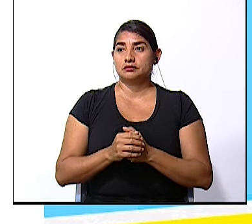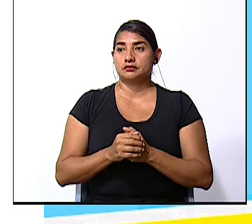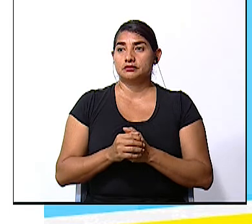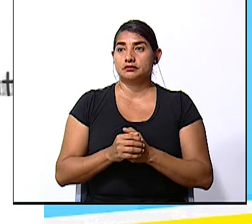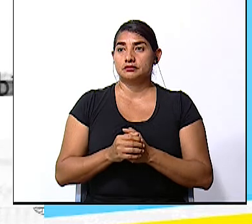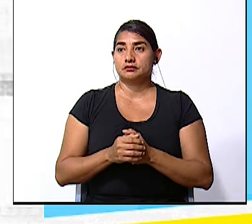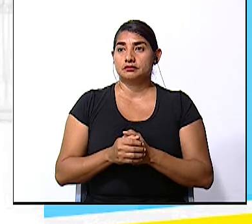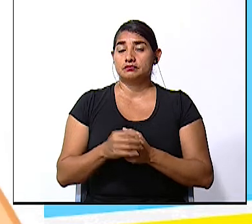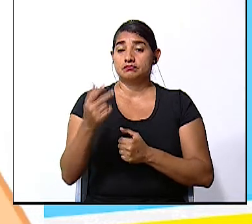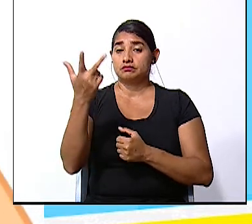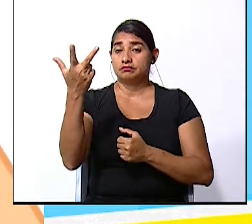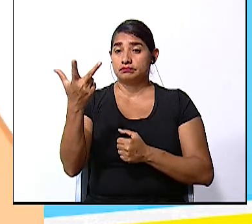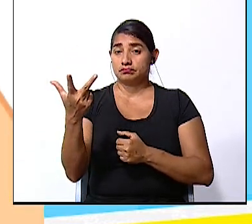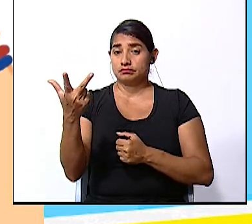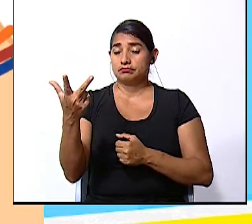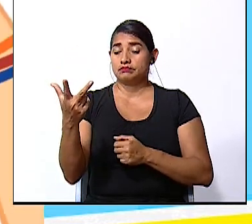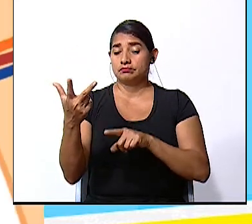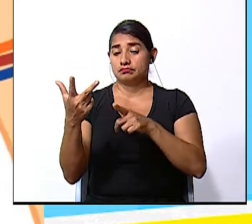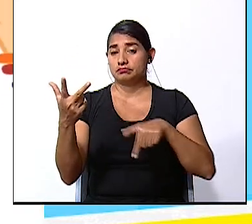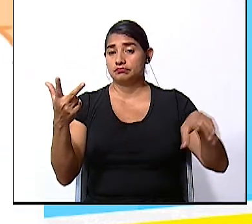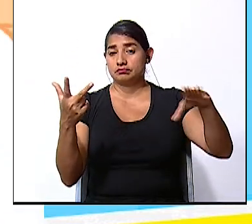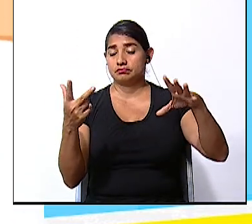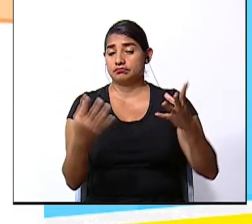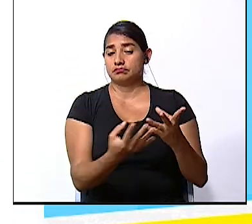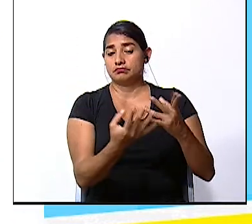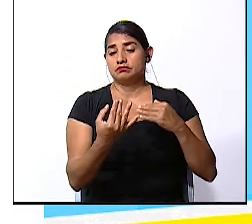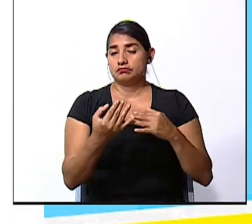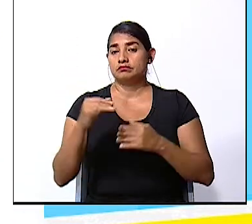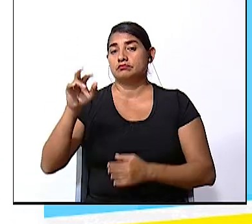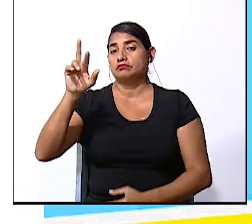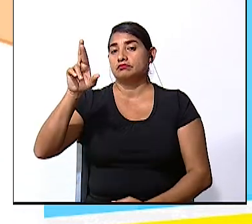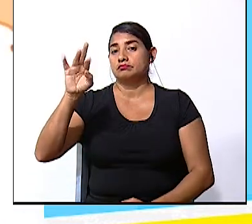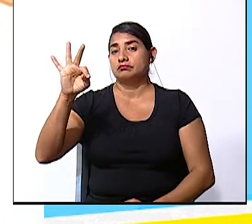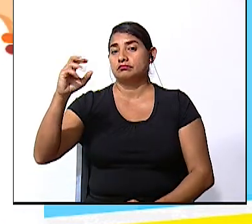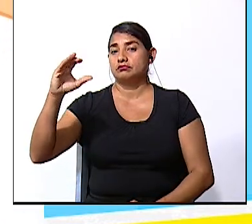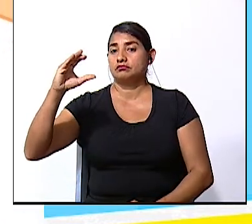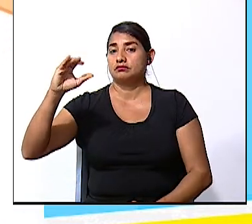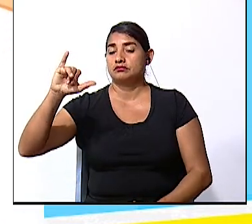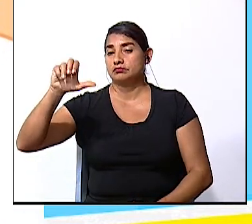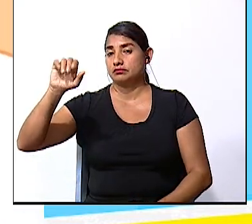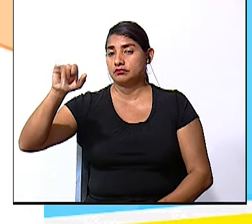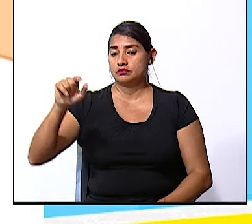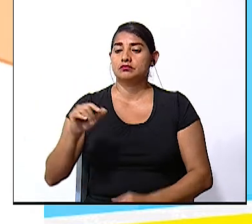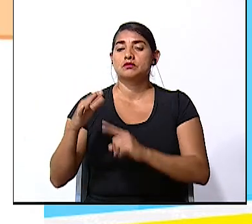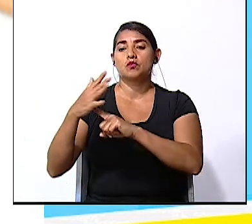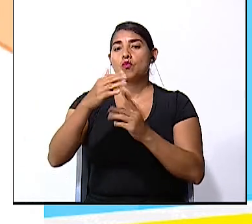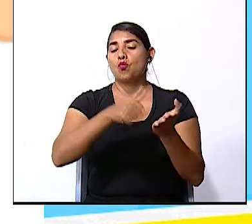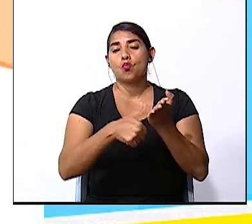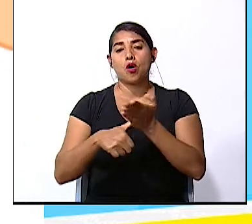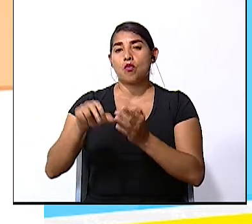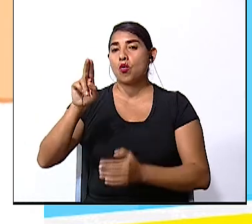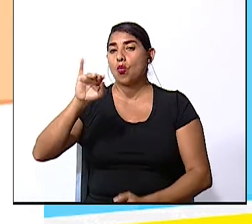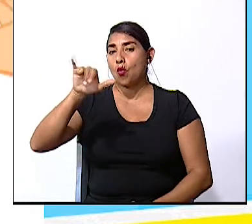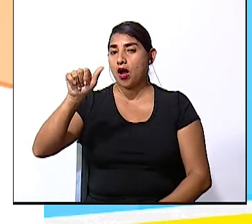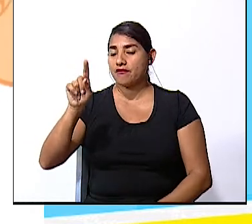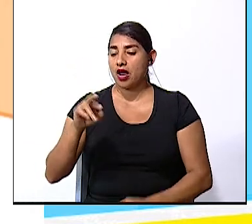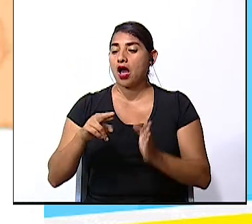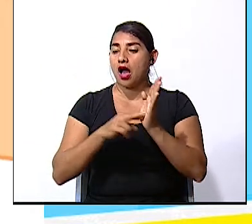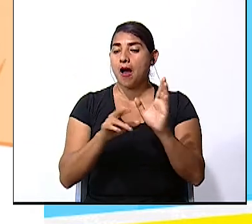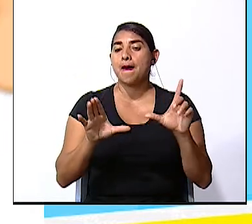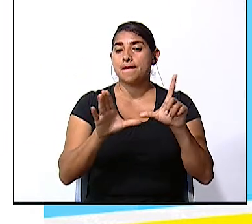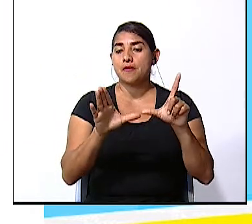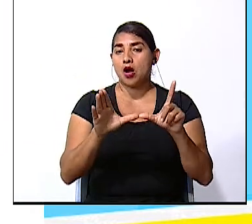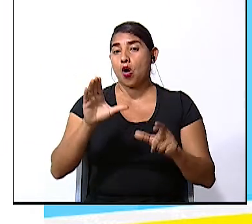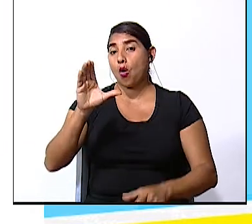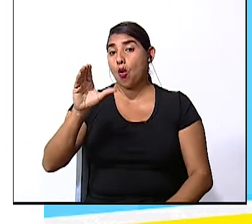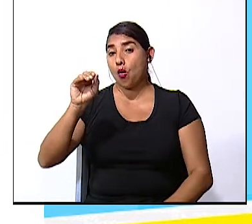Junto a estos señores también estaban Rafael Francisco Cejo, elegido por el pueblo de Ujarrás. El bachillero Cejo, como